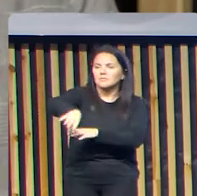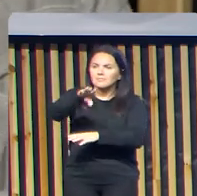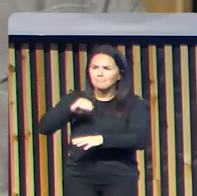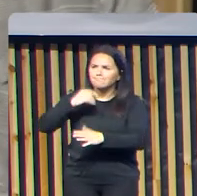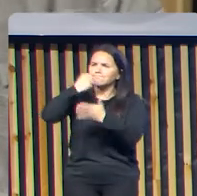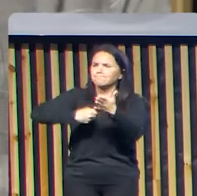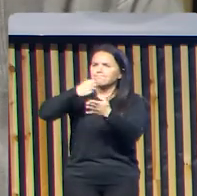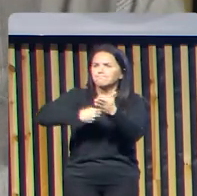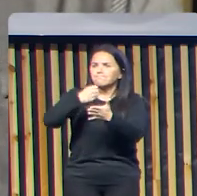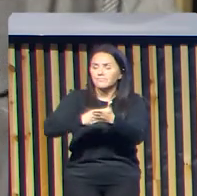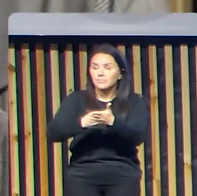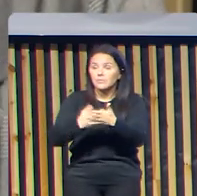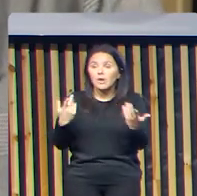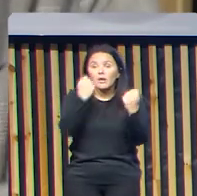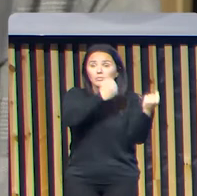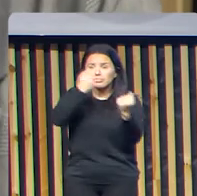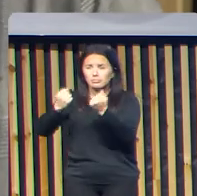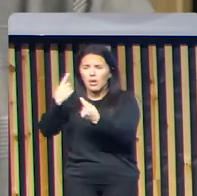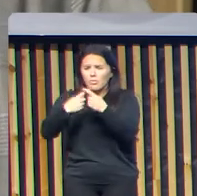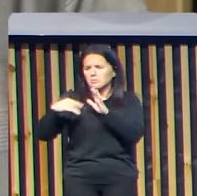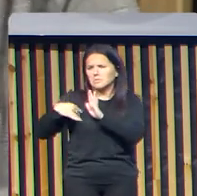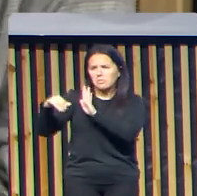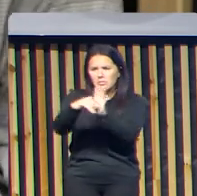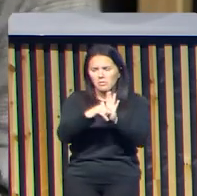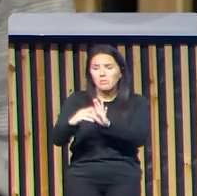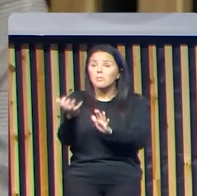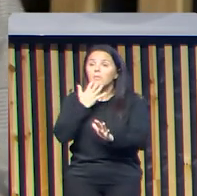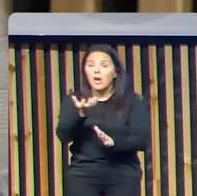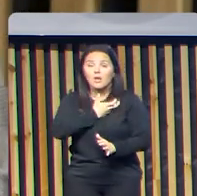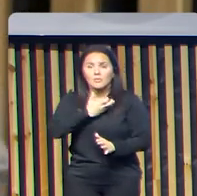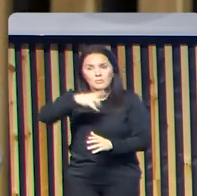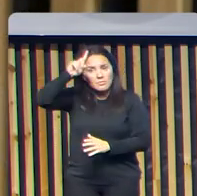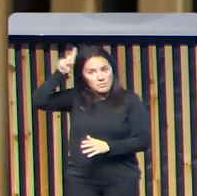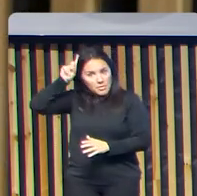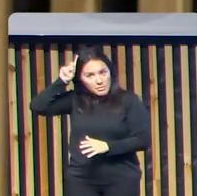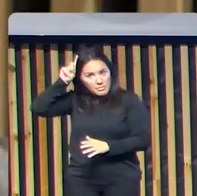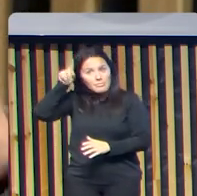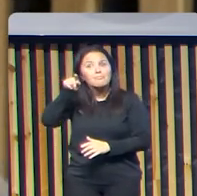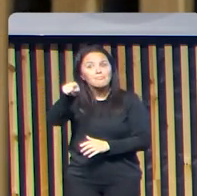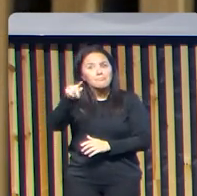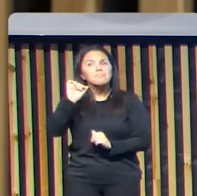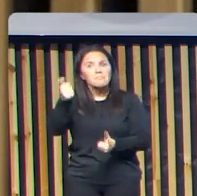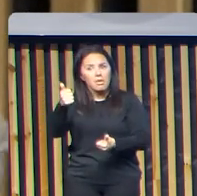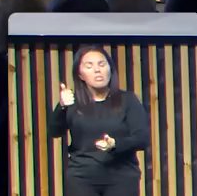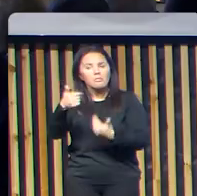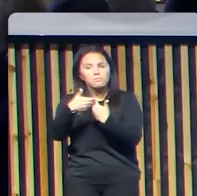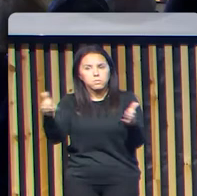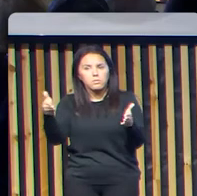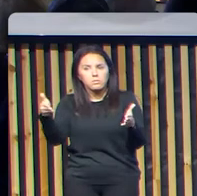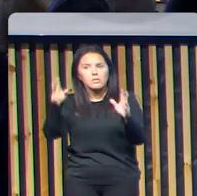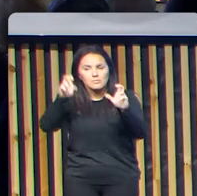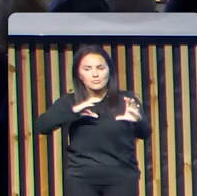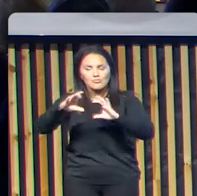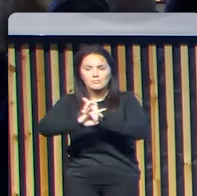aldari catchen y también hay administraciones más cercanas por ejemplo el ayuntamiento de Madrid que ya ha dado algunos pasos en